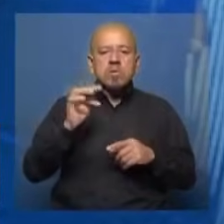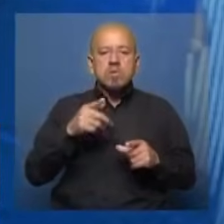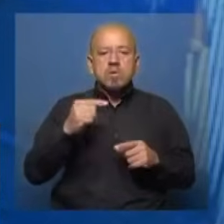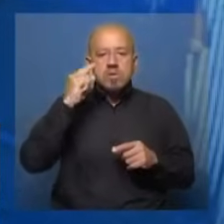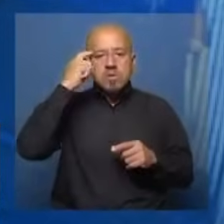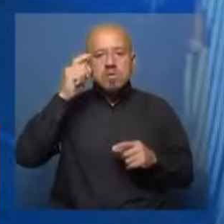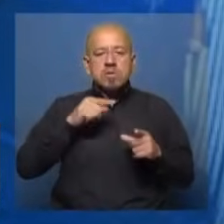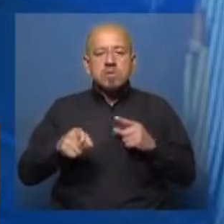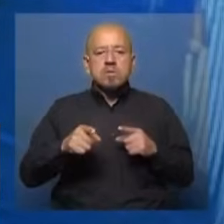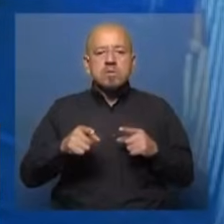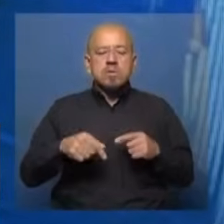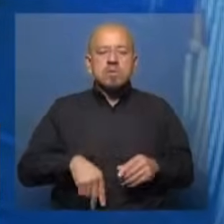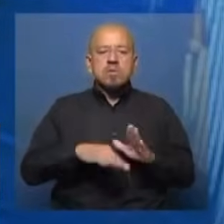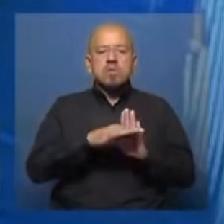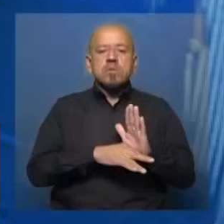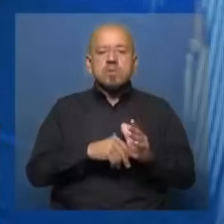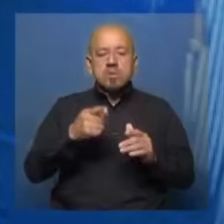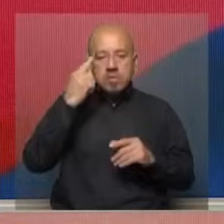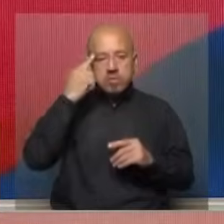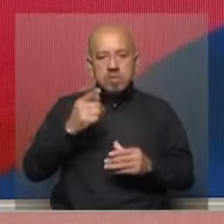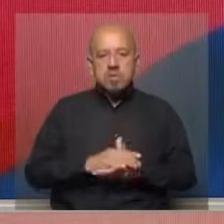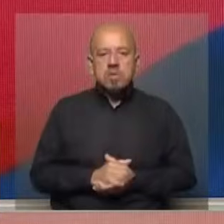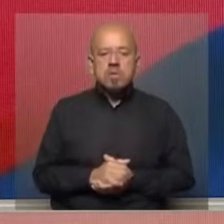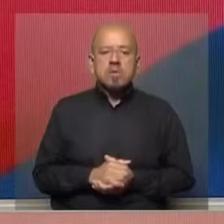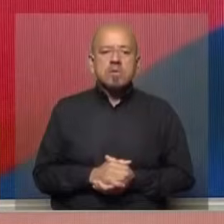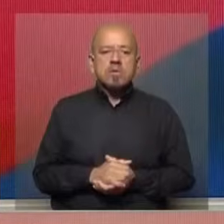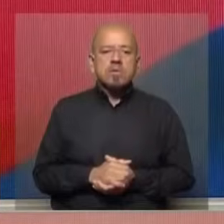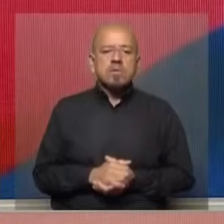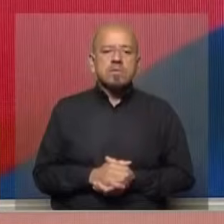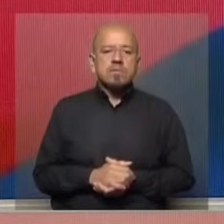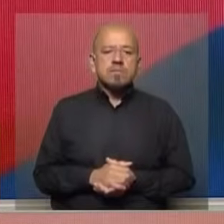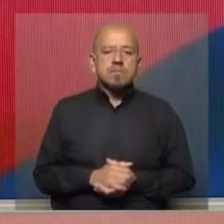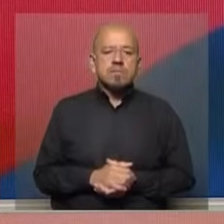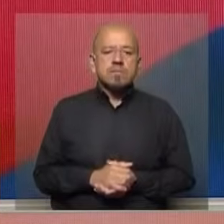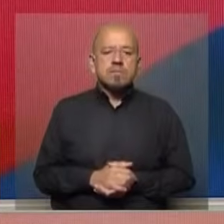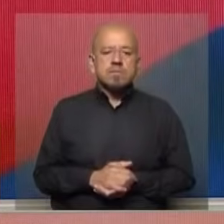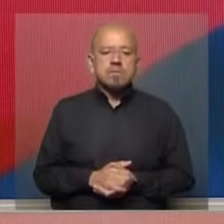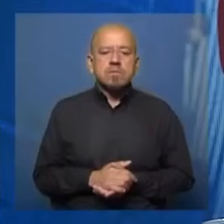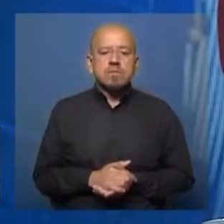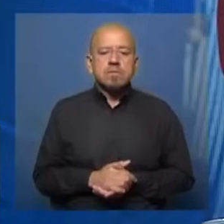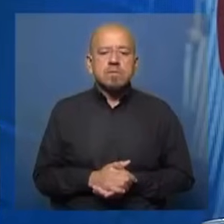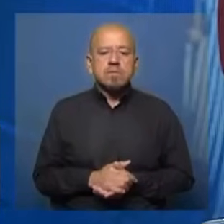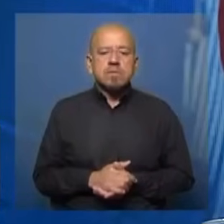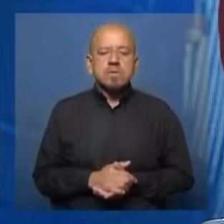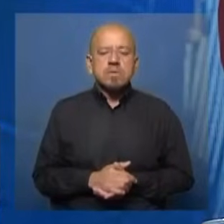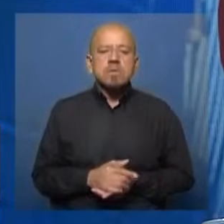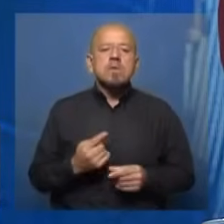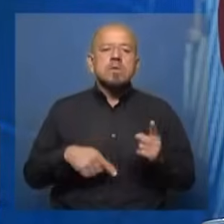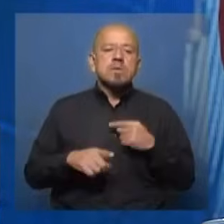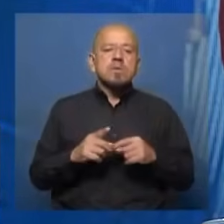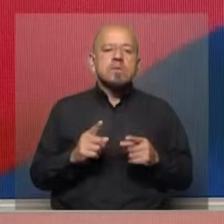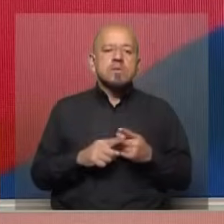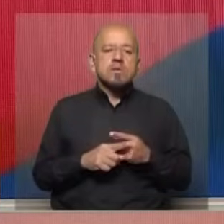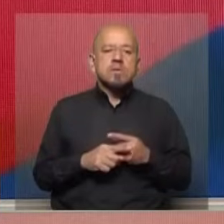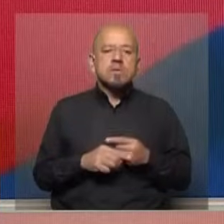propias tiene para sumar a ese programa? ¿Cuál es su visión? Bueno, no sé si tenemos tiempo, sí, para imagino hablar que es de un tema, todo esto. Sobrevolemos ese tema.